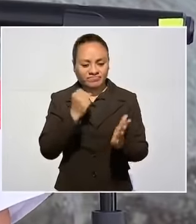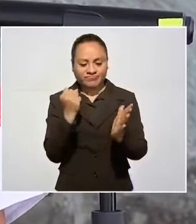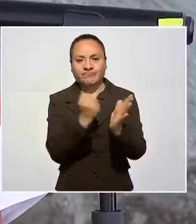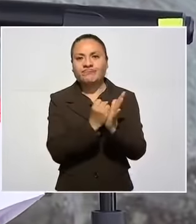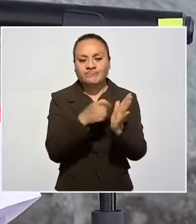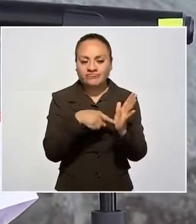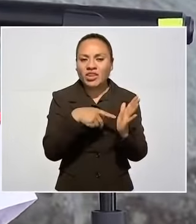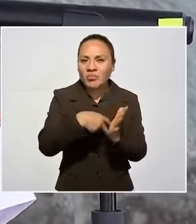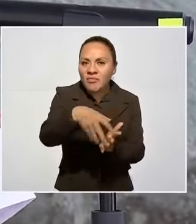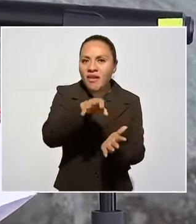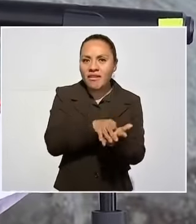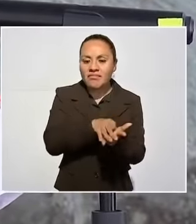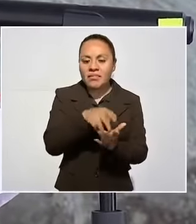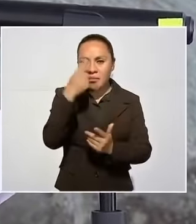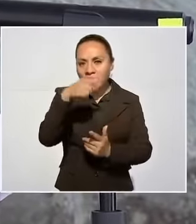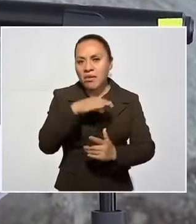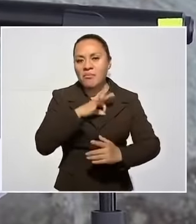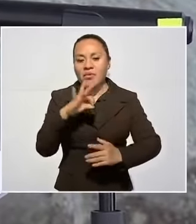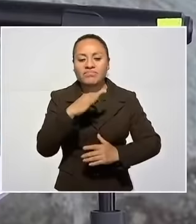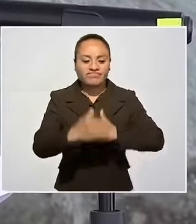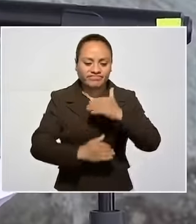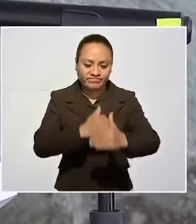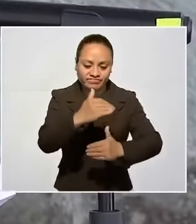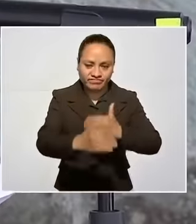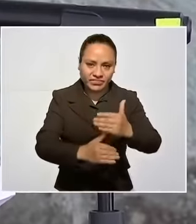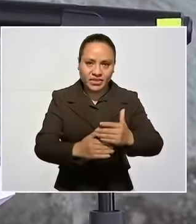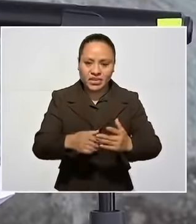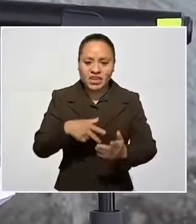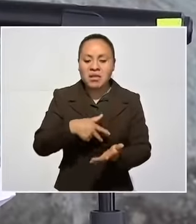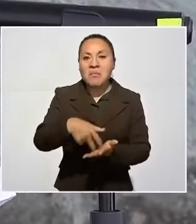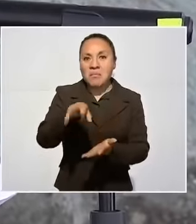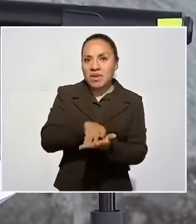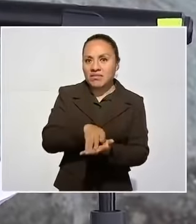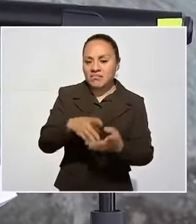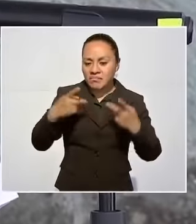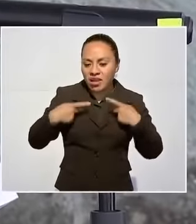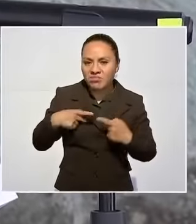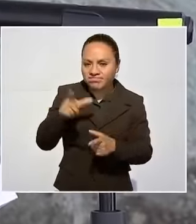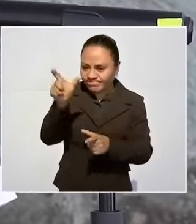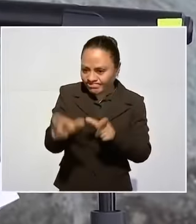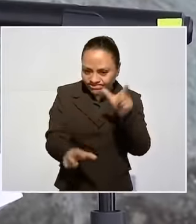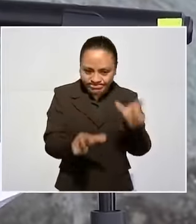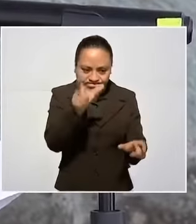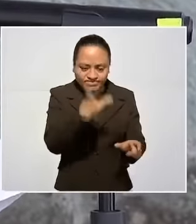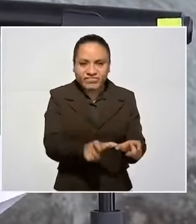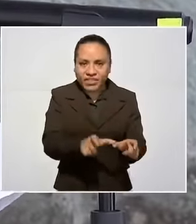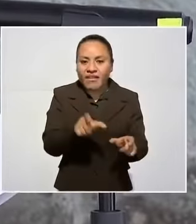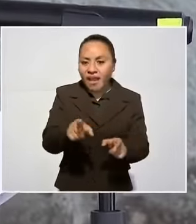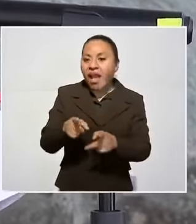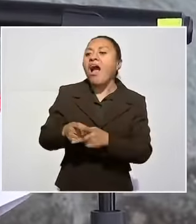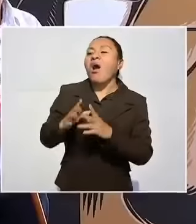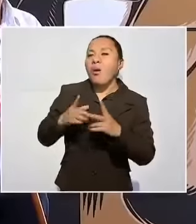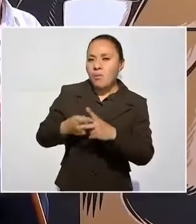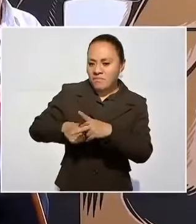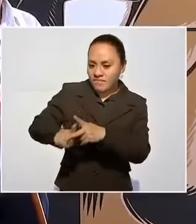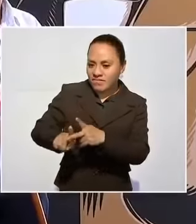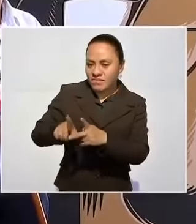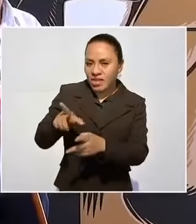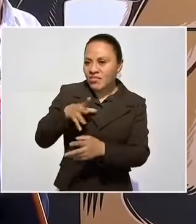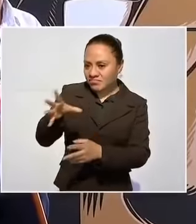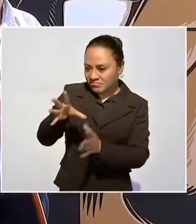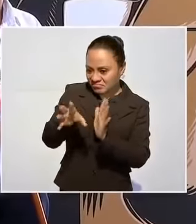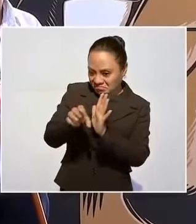para la prosperidad. Personajes valientes que se convirtieron en referentes para la